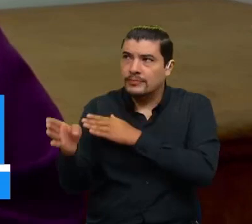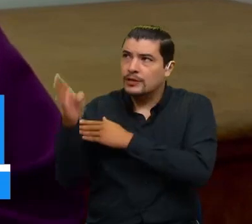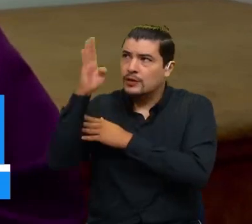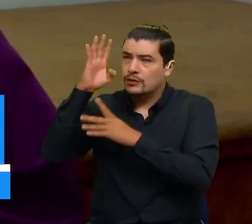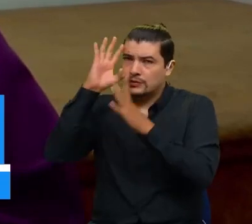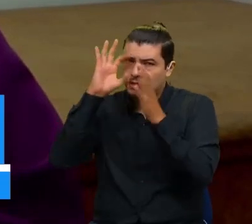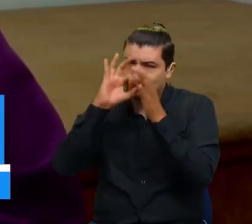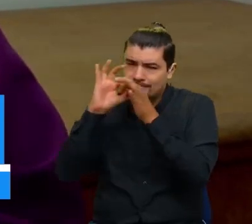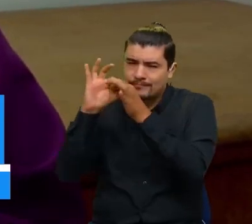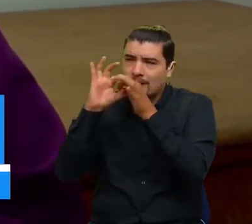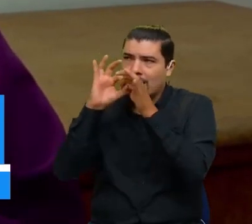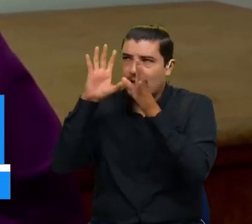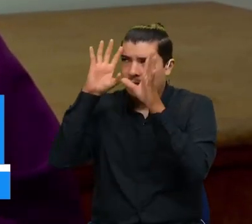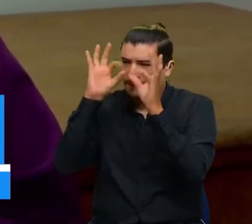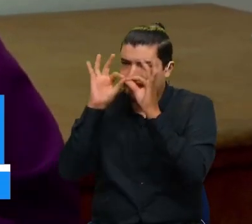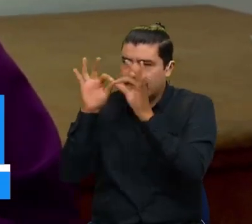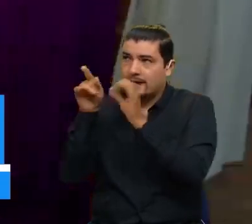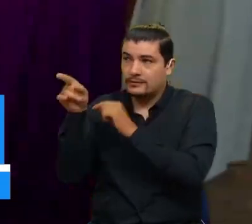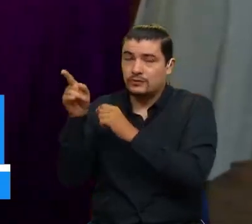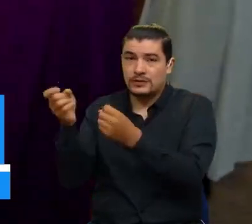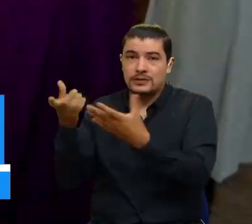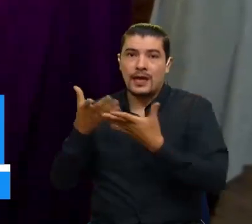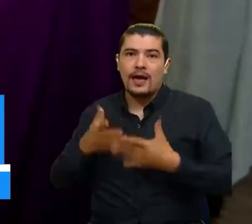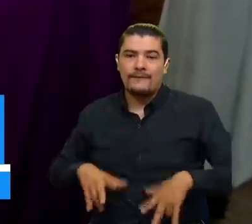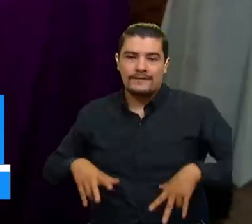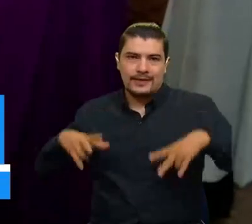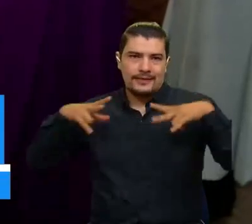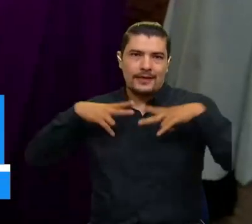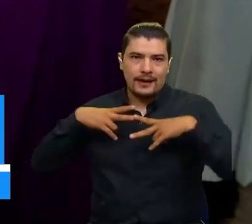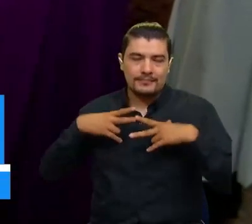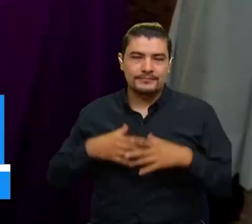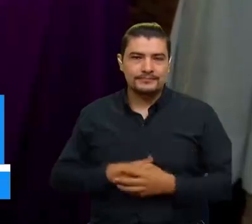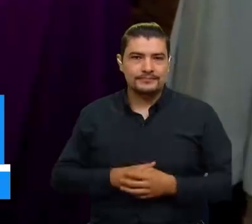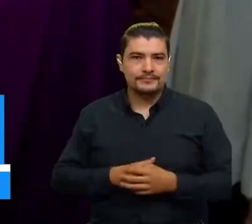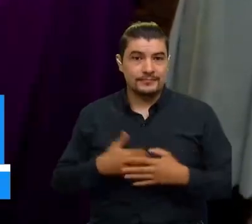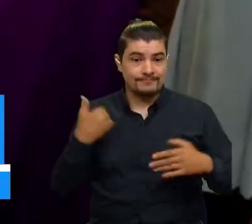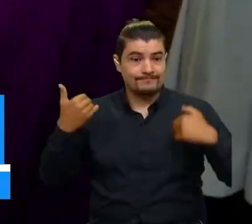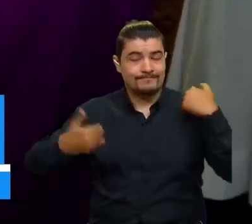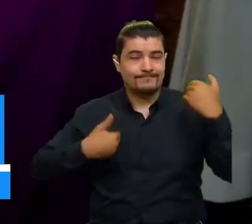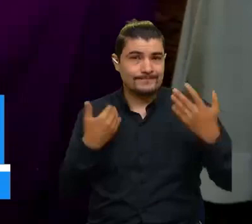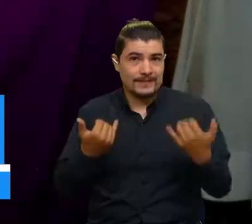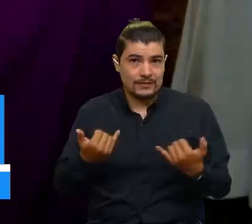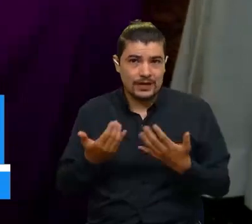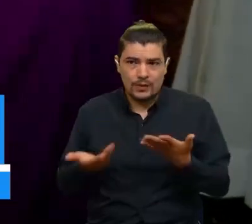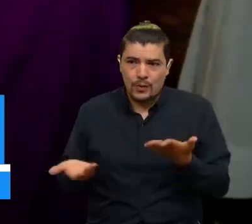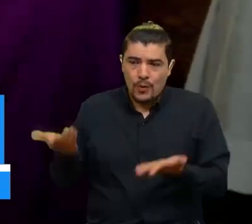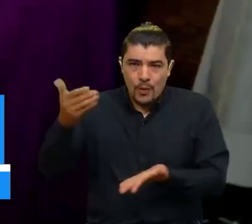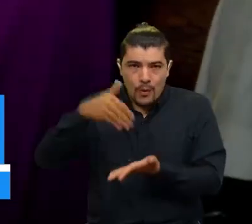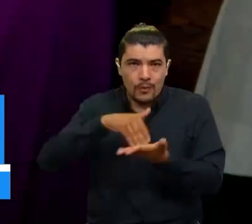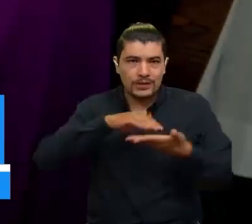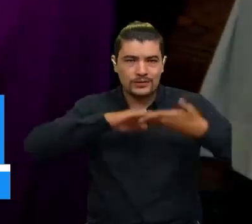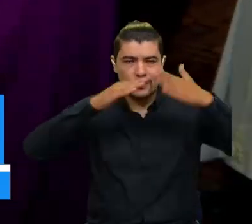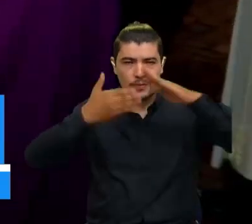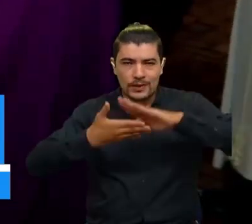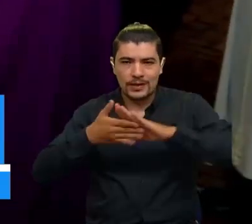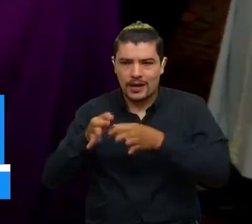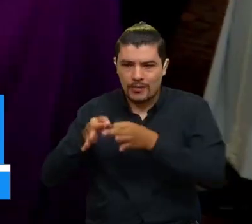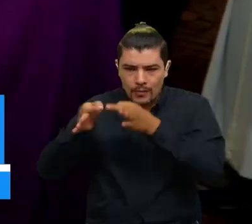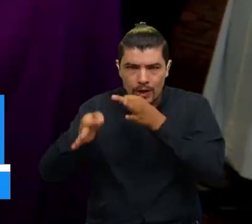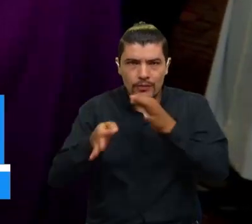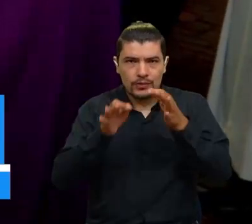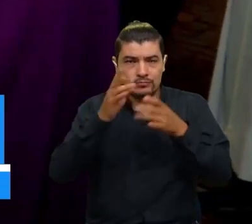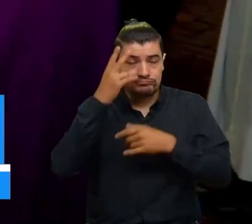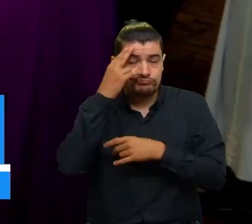por nosotros, y pues es una alegría también inmensa de que volvamos nuevamente a encontrarnos como comunidad, como pueblo, obviamente